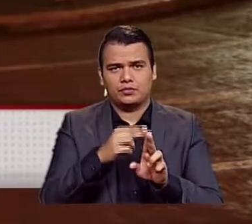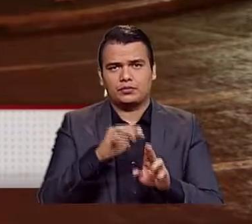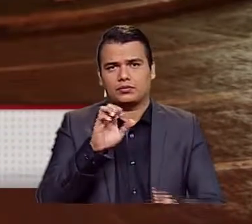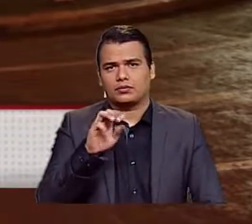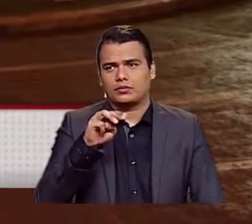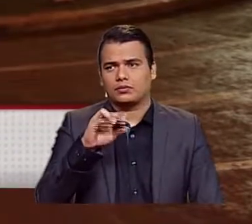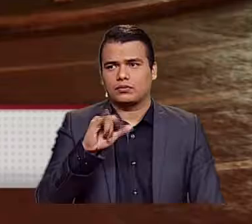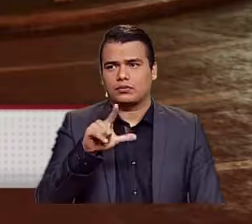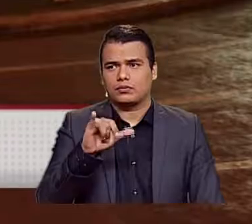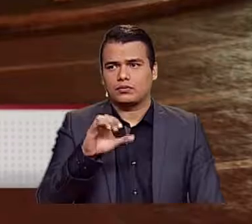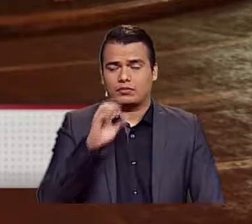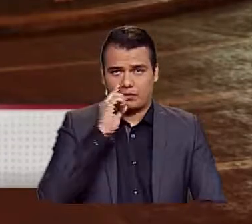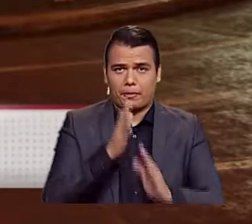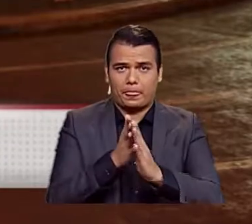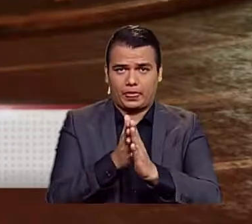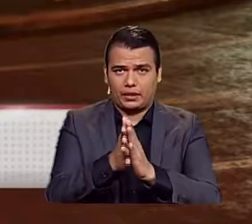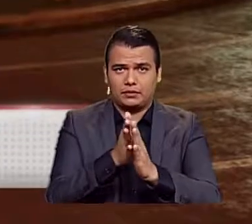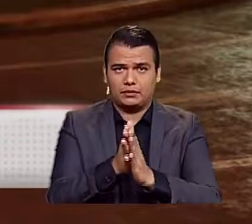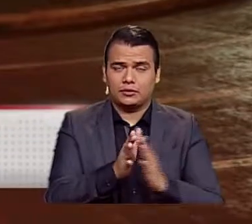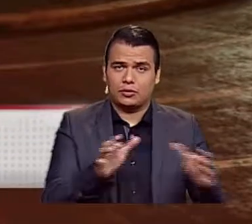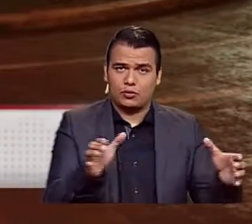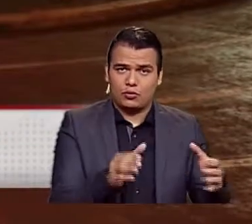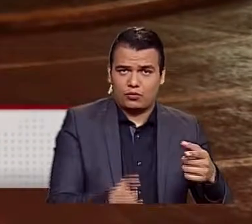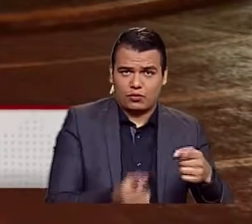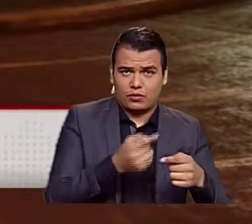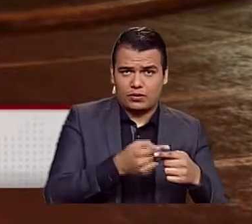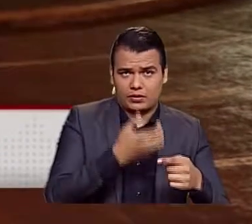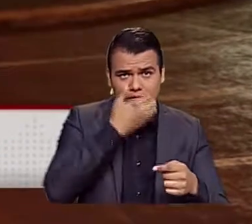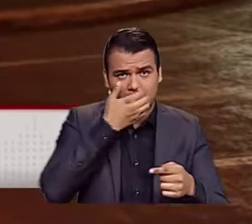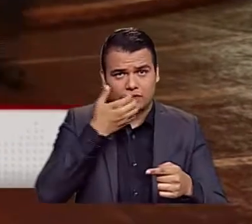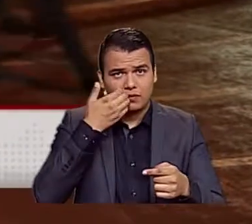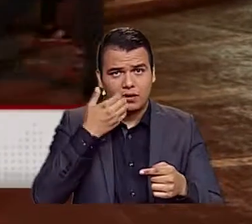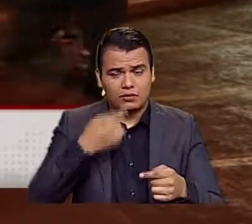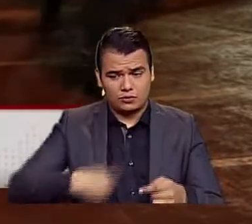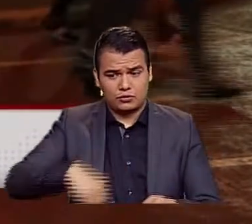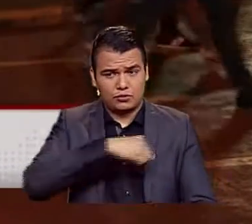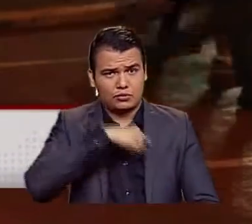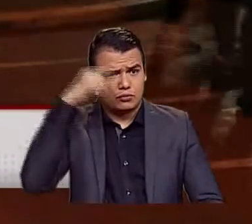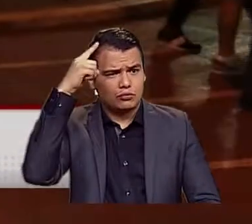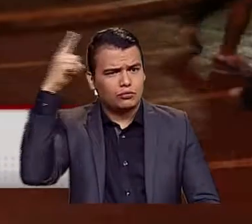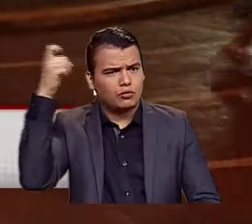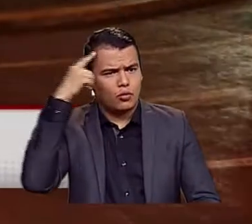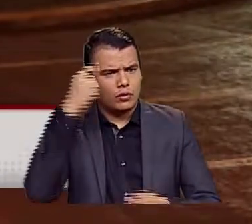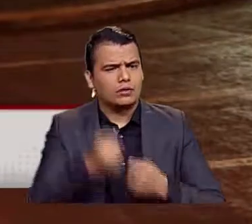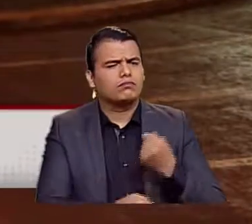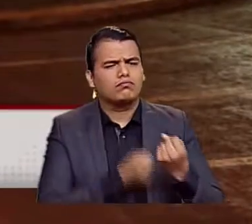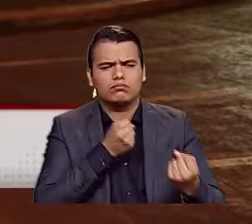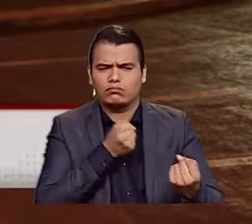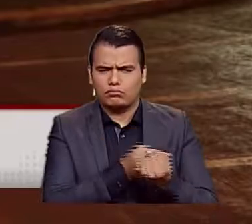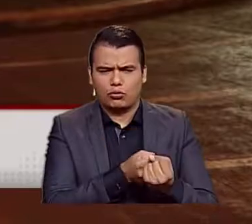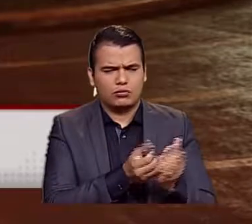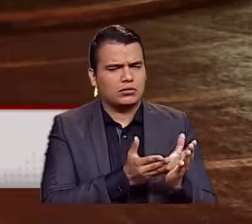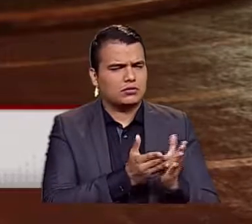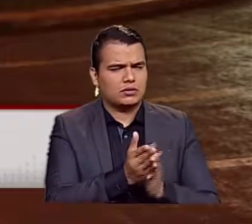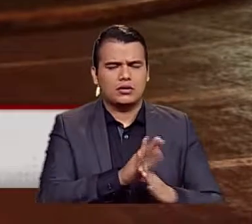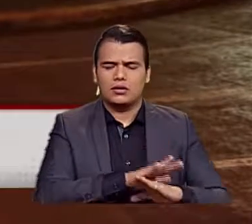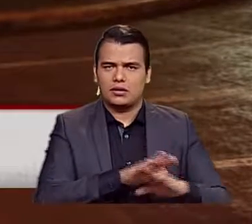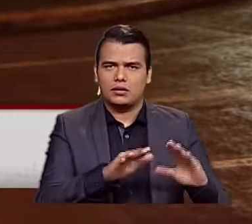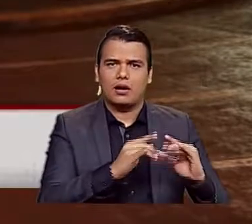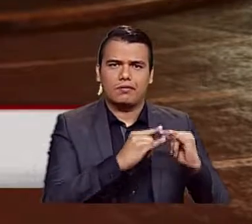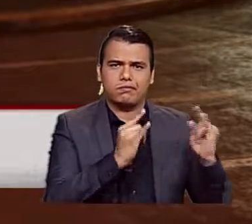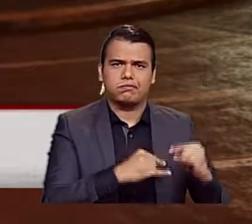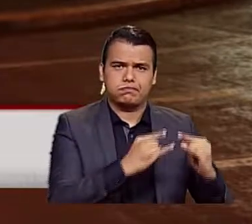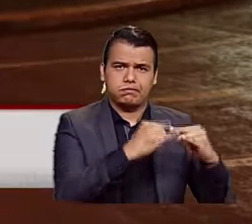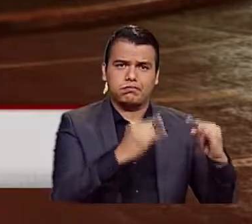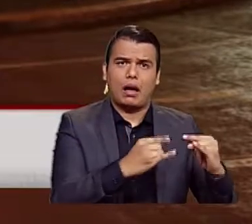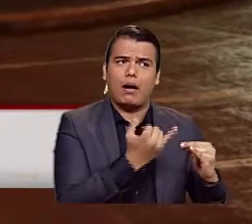que el gobierno nacional le va a cumplir a los excombatientes que se encuentran aún en el espacio territorial de capacitación y